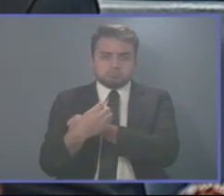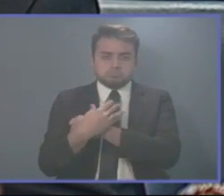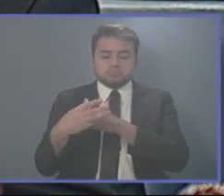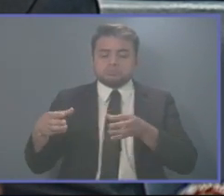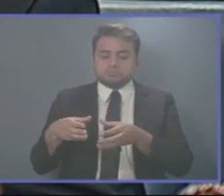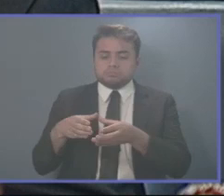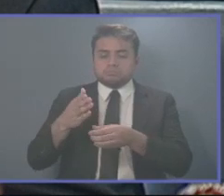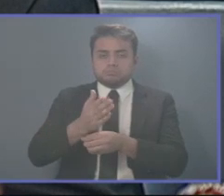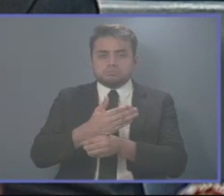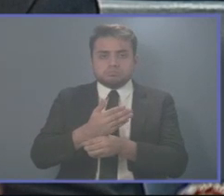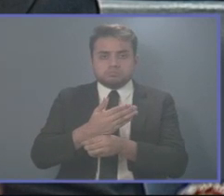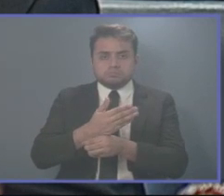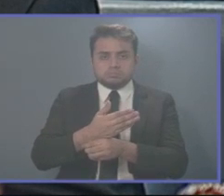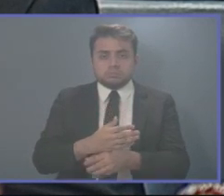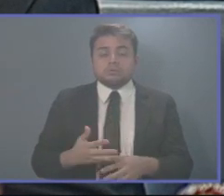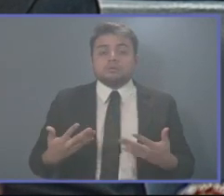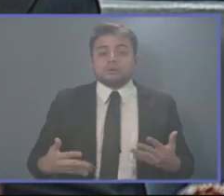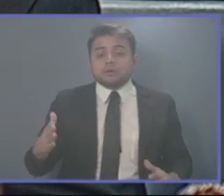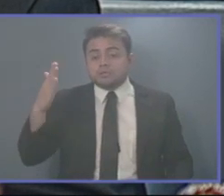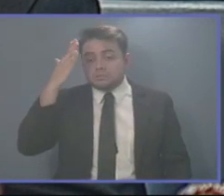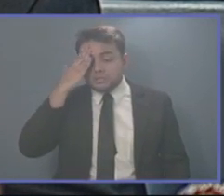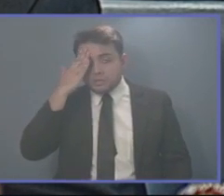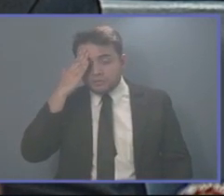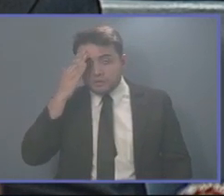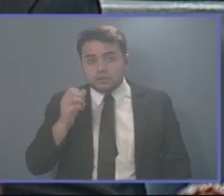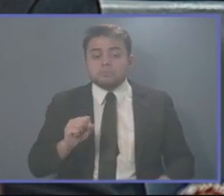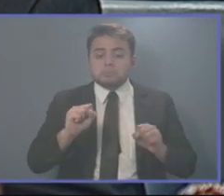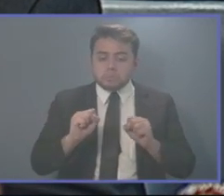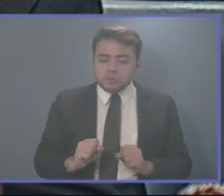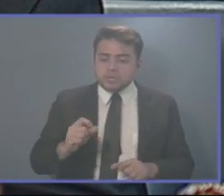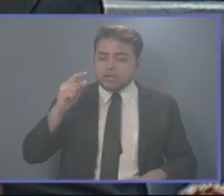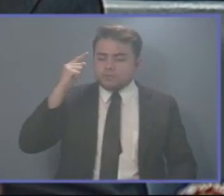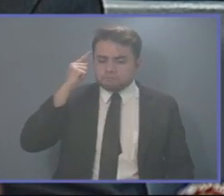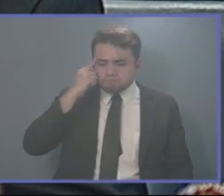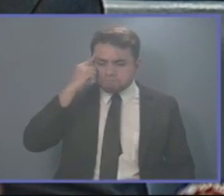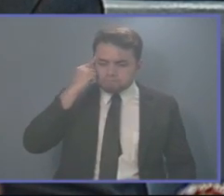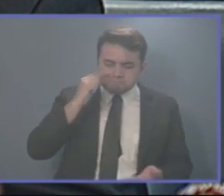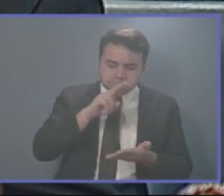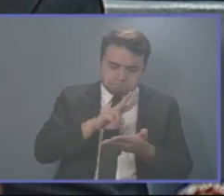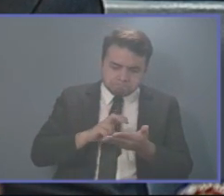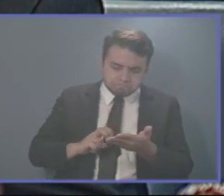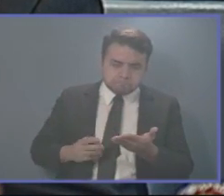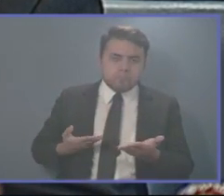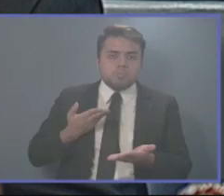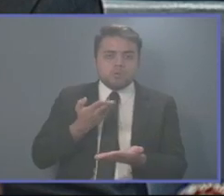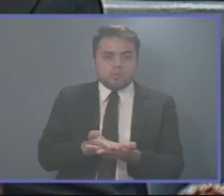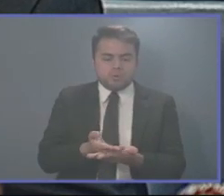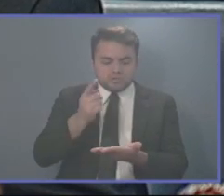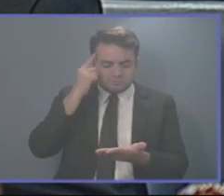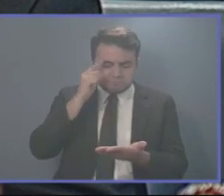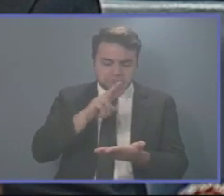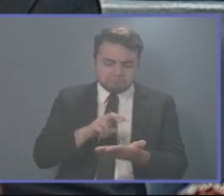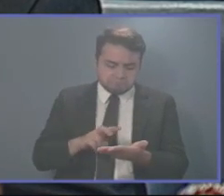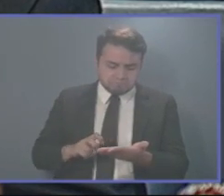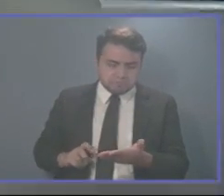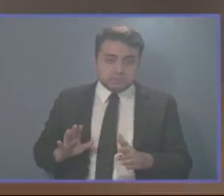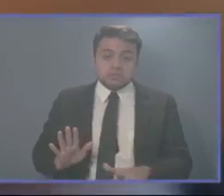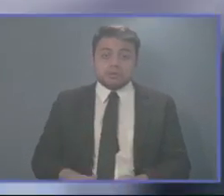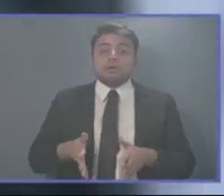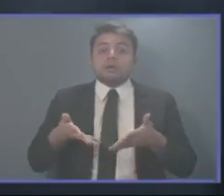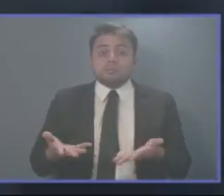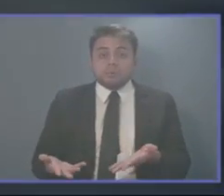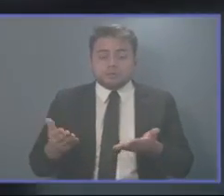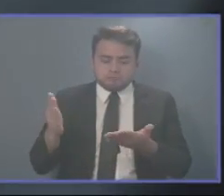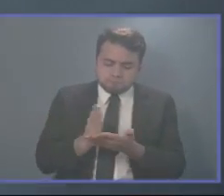efectos que analicen y elaboren propuestas con la finalidad de realizar un estudio de manera integral